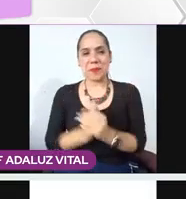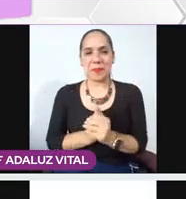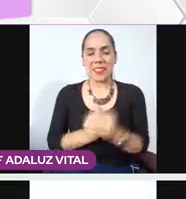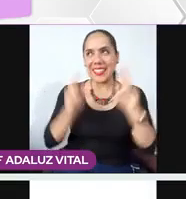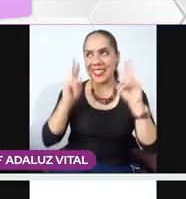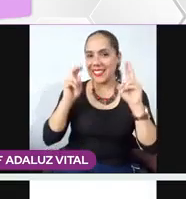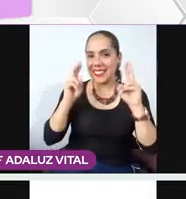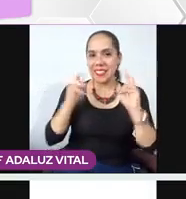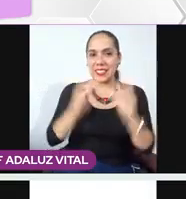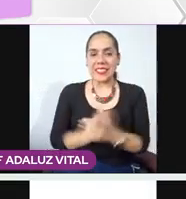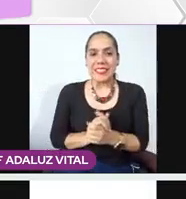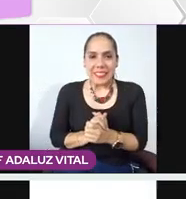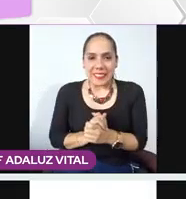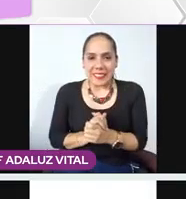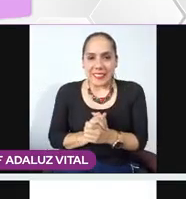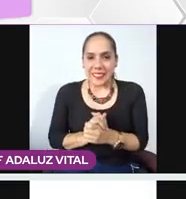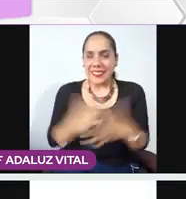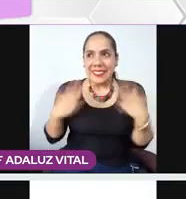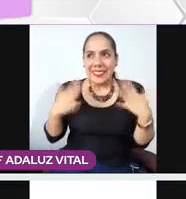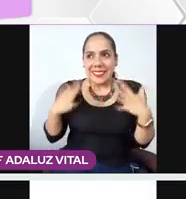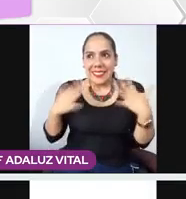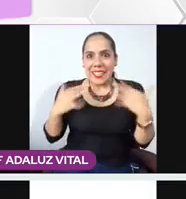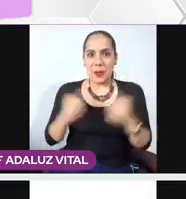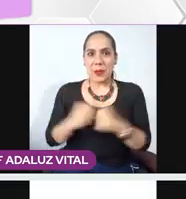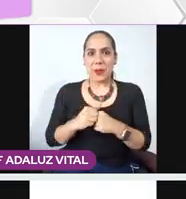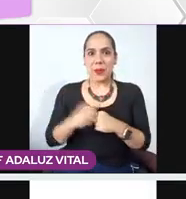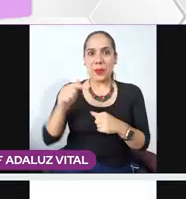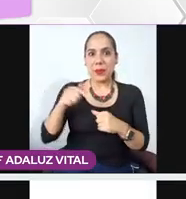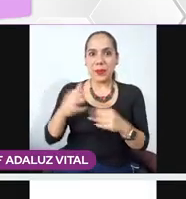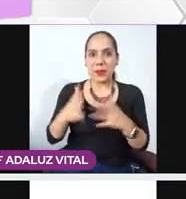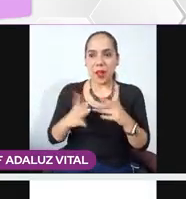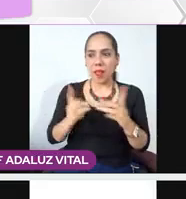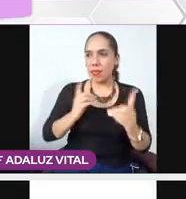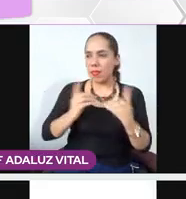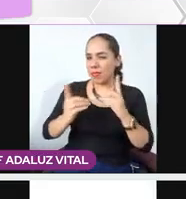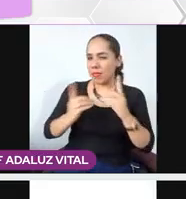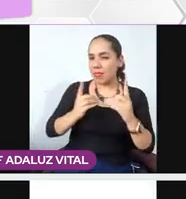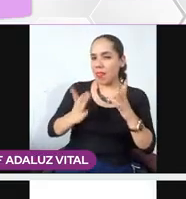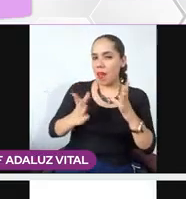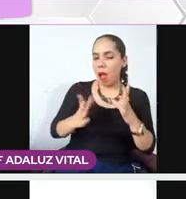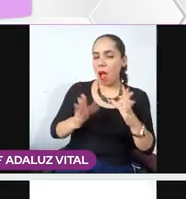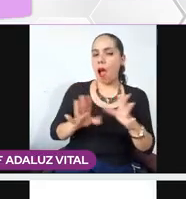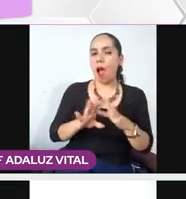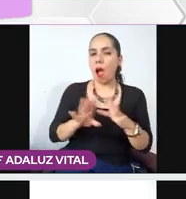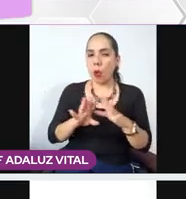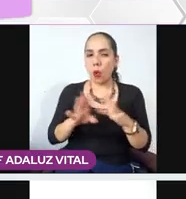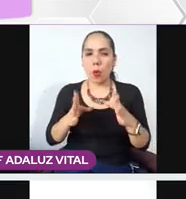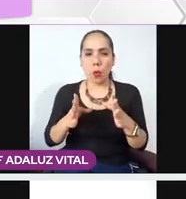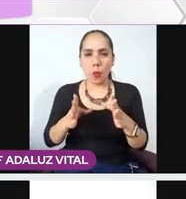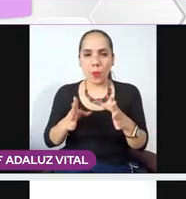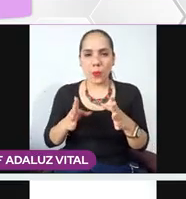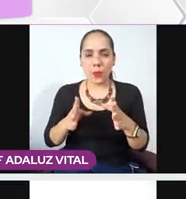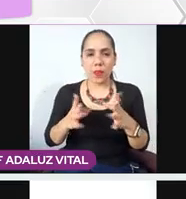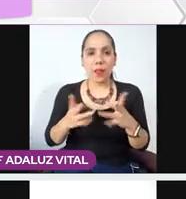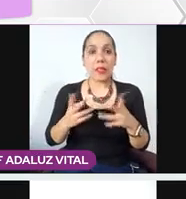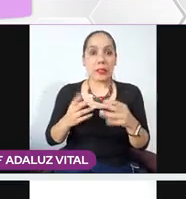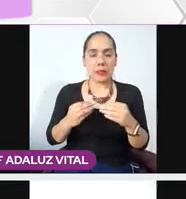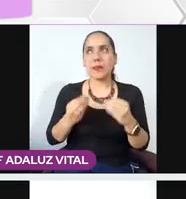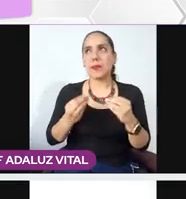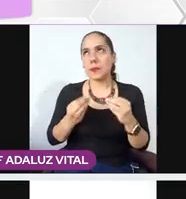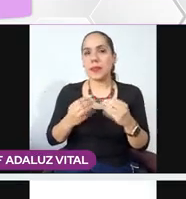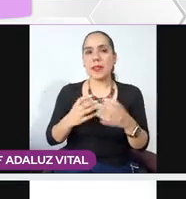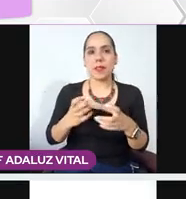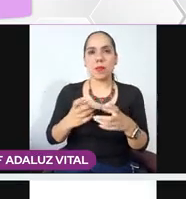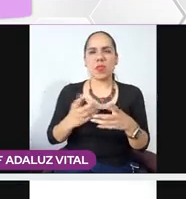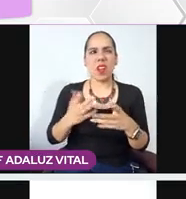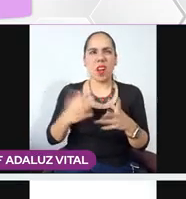a este debate todavía será, maestras, doctoras, todavía tendremos la inercia